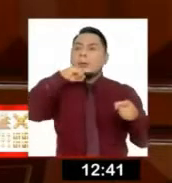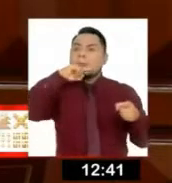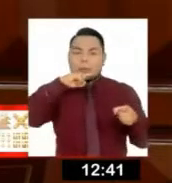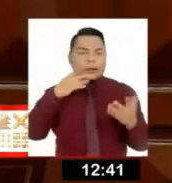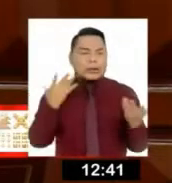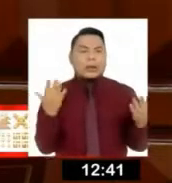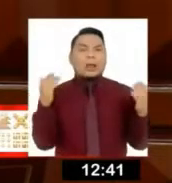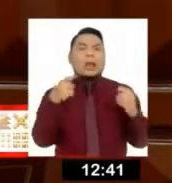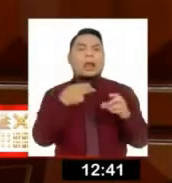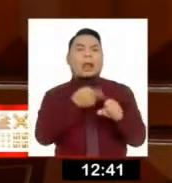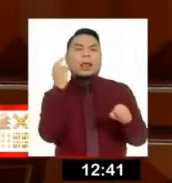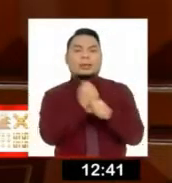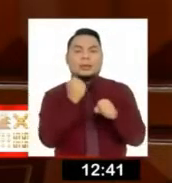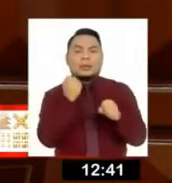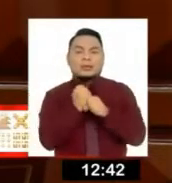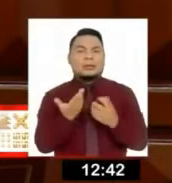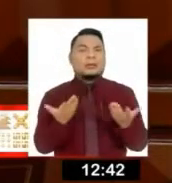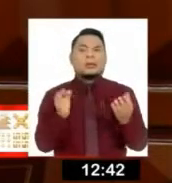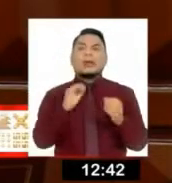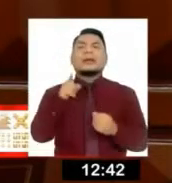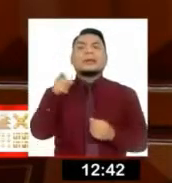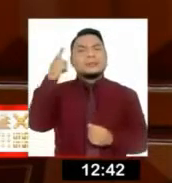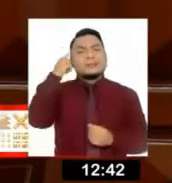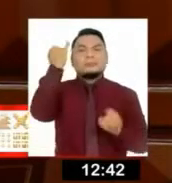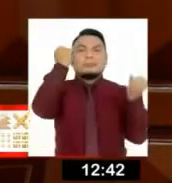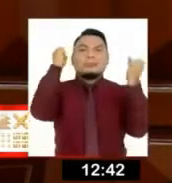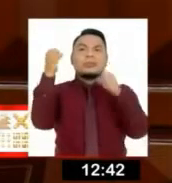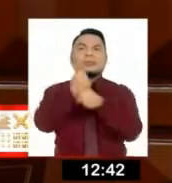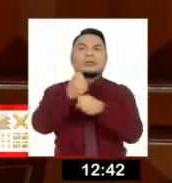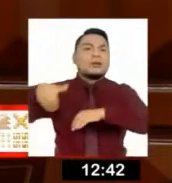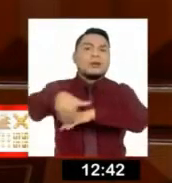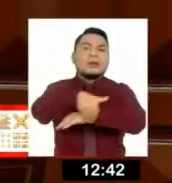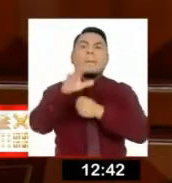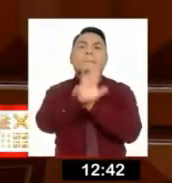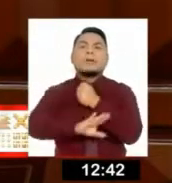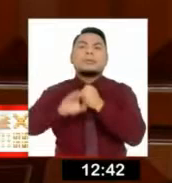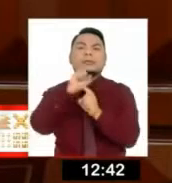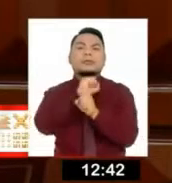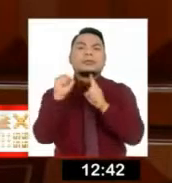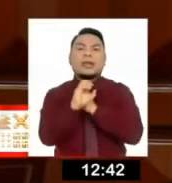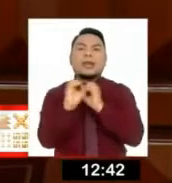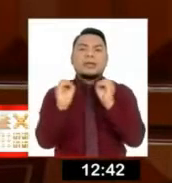mujeres en empleos informales, vulnerables y sin protección social.